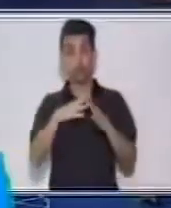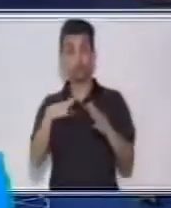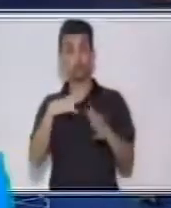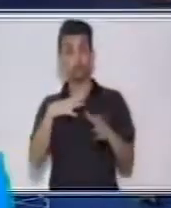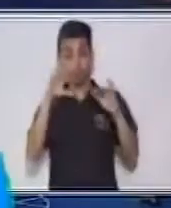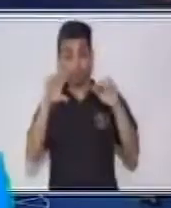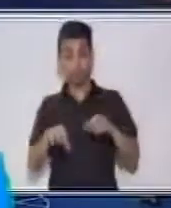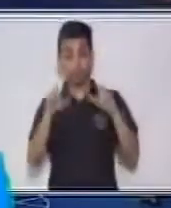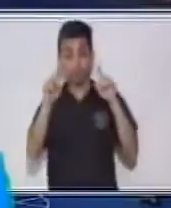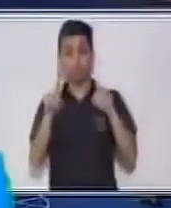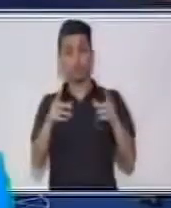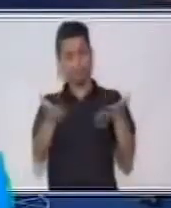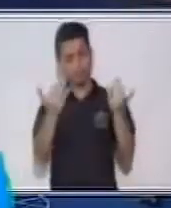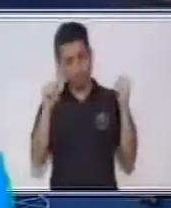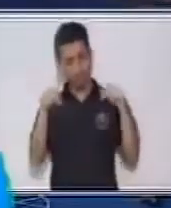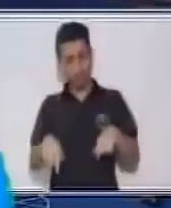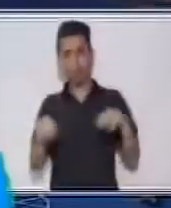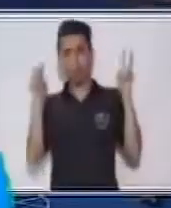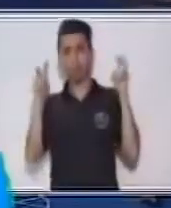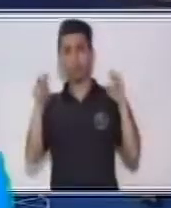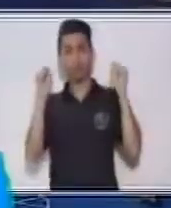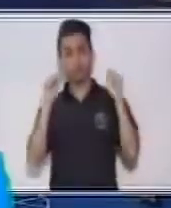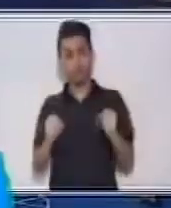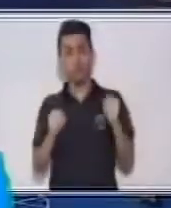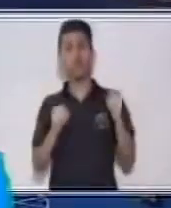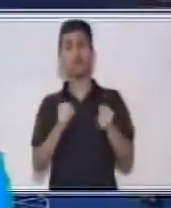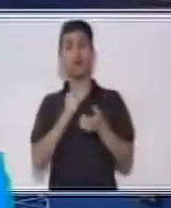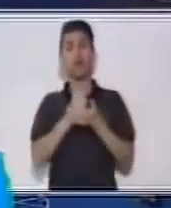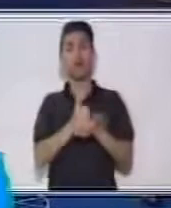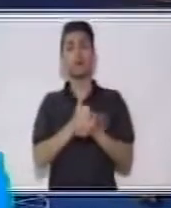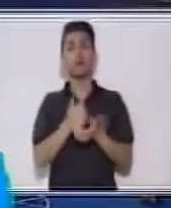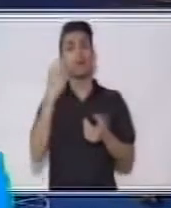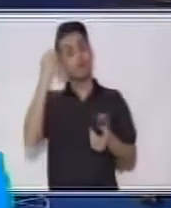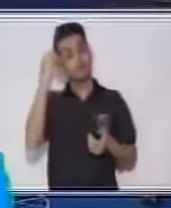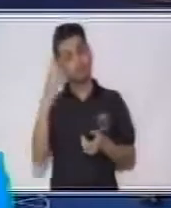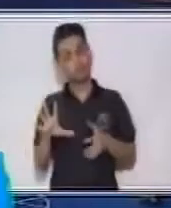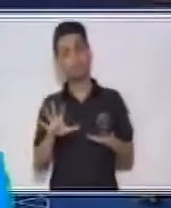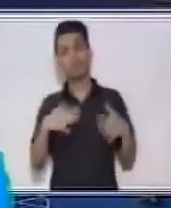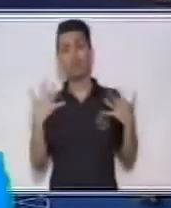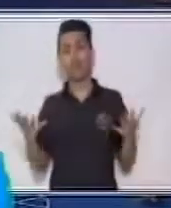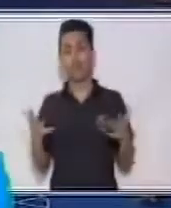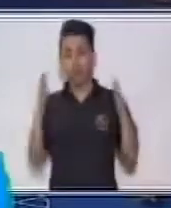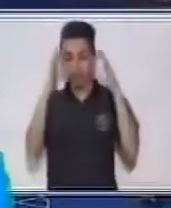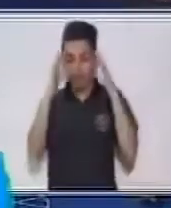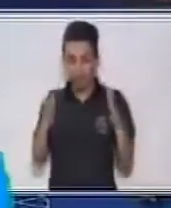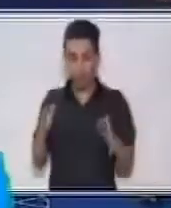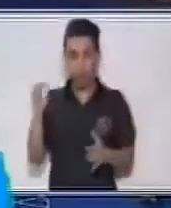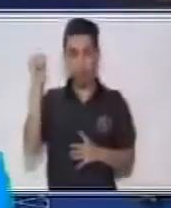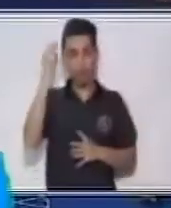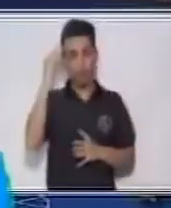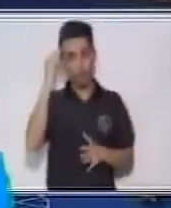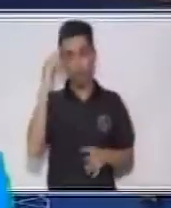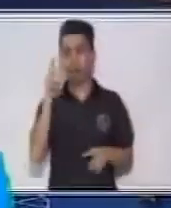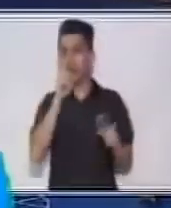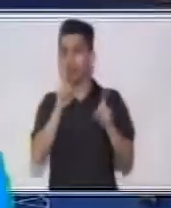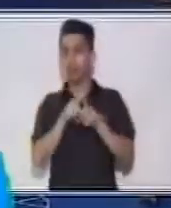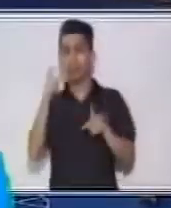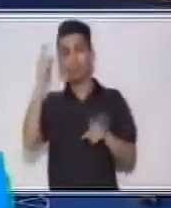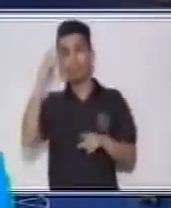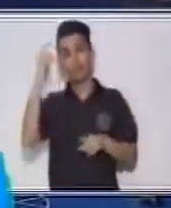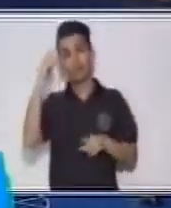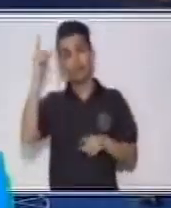este tema le ayudará a ejercitar habilidades y destrezas como la atención la memoria y el pensamiento